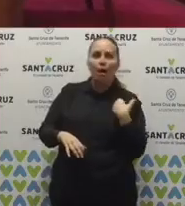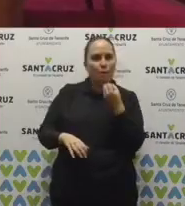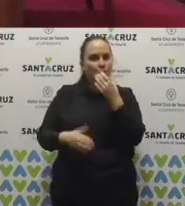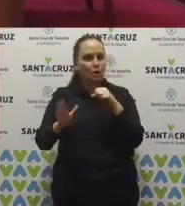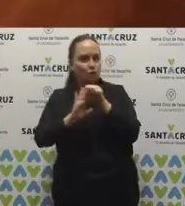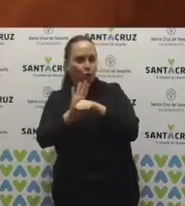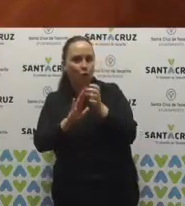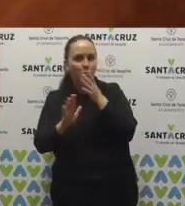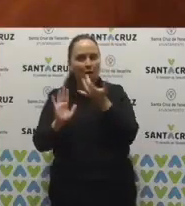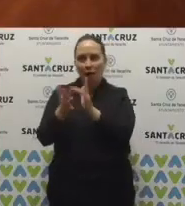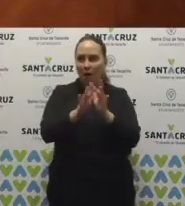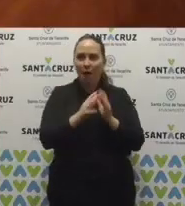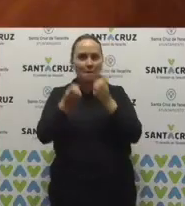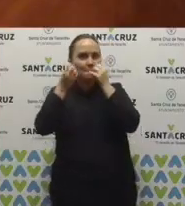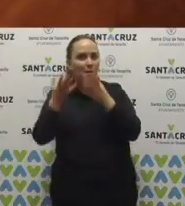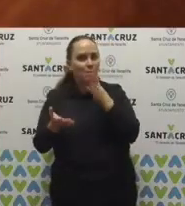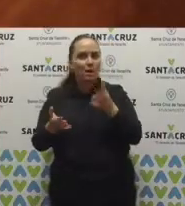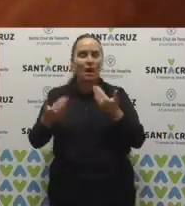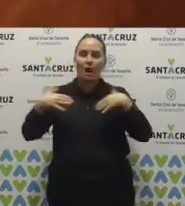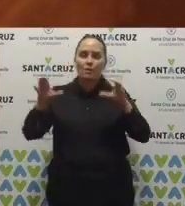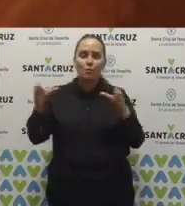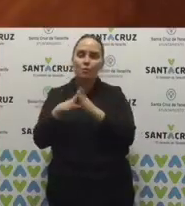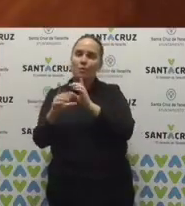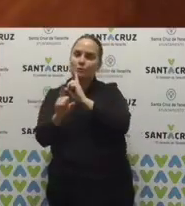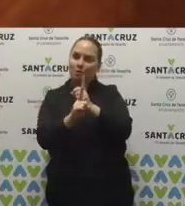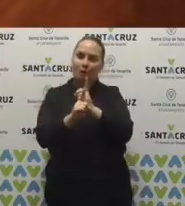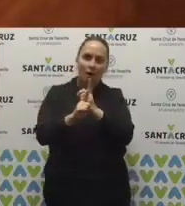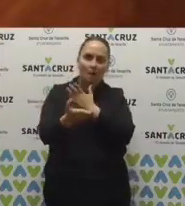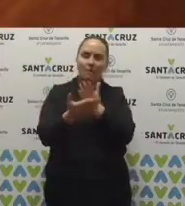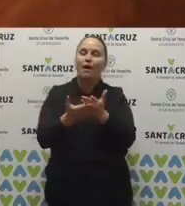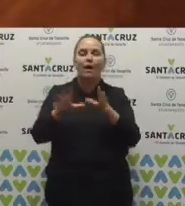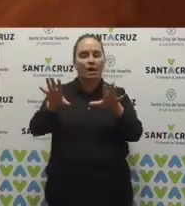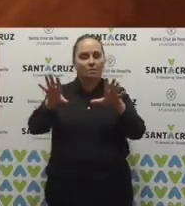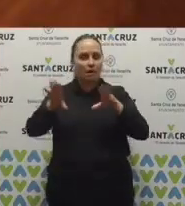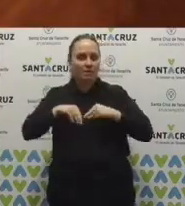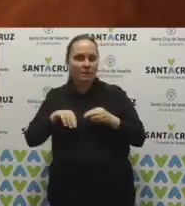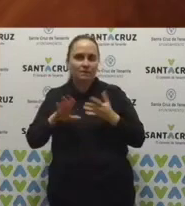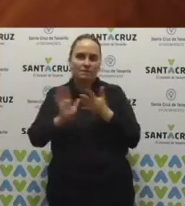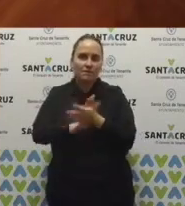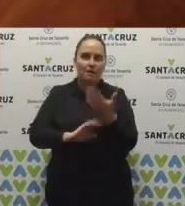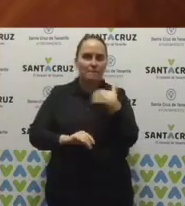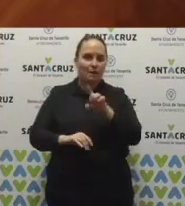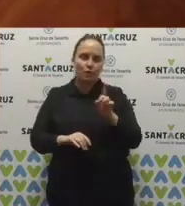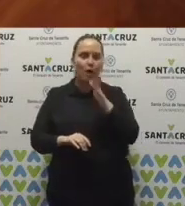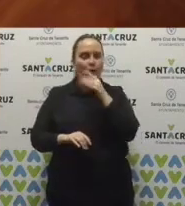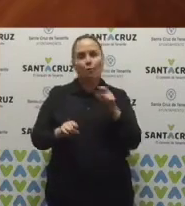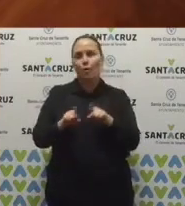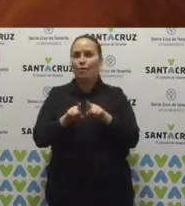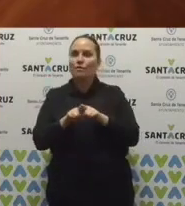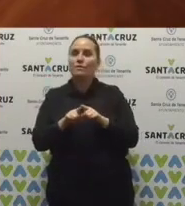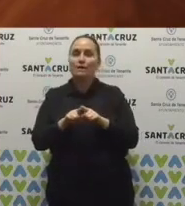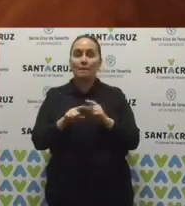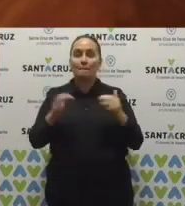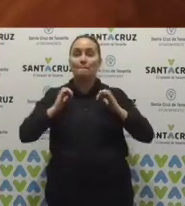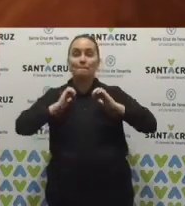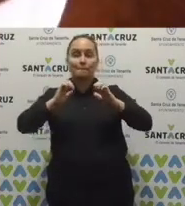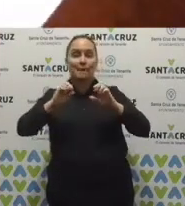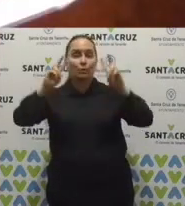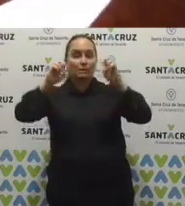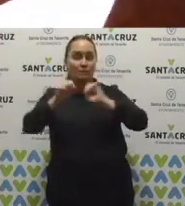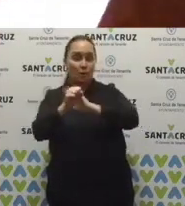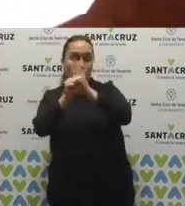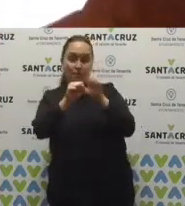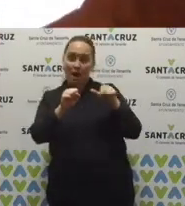oposición que tan malas no son lo que no puede ser es que medio con un acuerdo de celular un pleno monográfico al que se llevó una moción